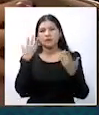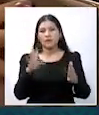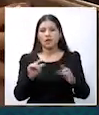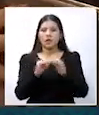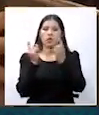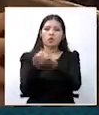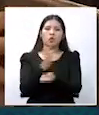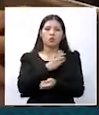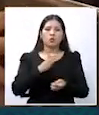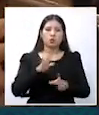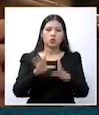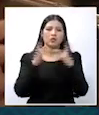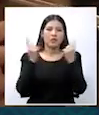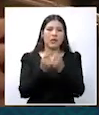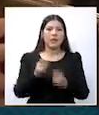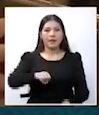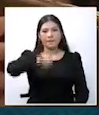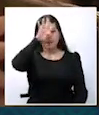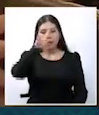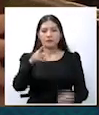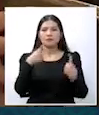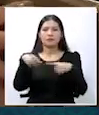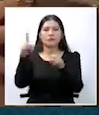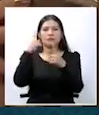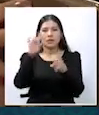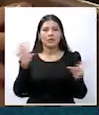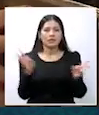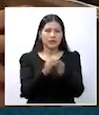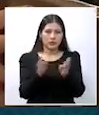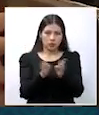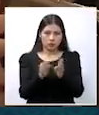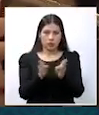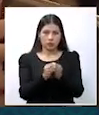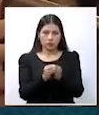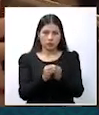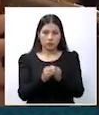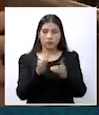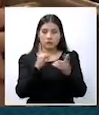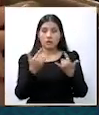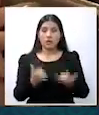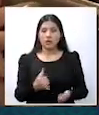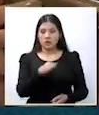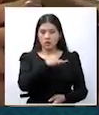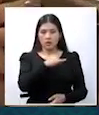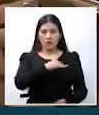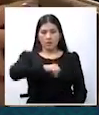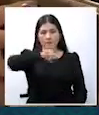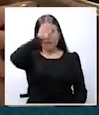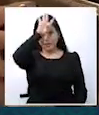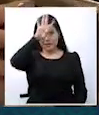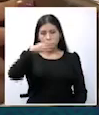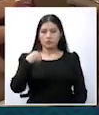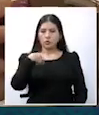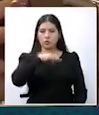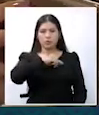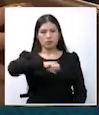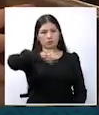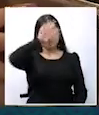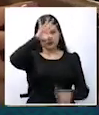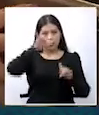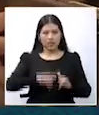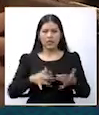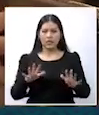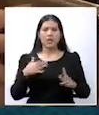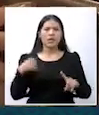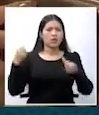del departamento del Beni a poder reunirse, pero yo como beniana, nosotros como benianos hemos